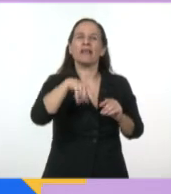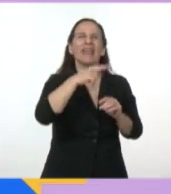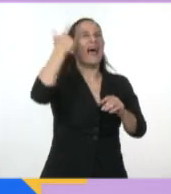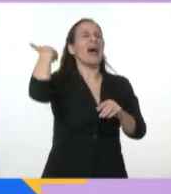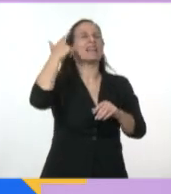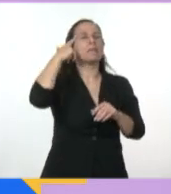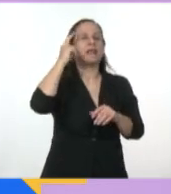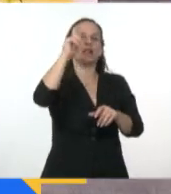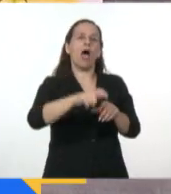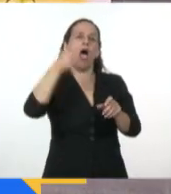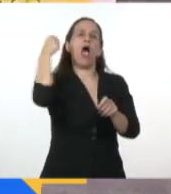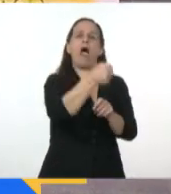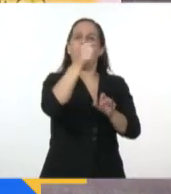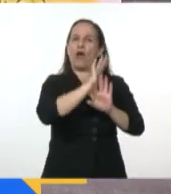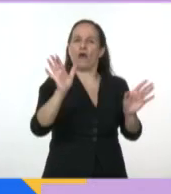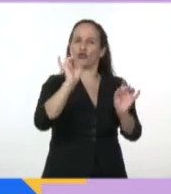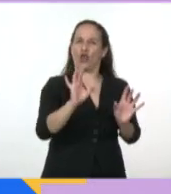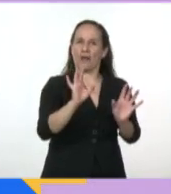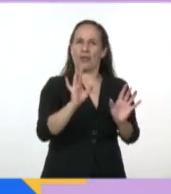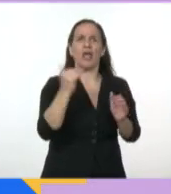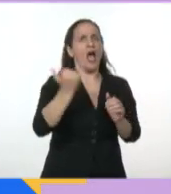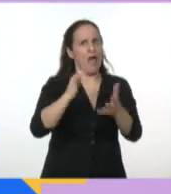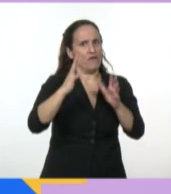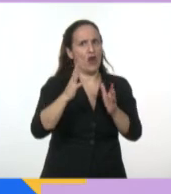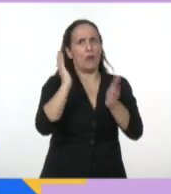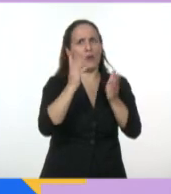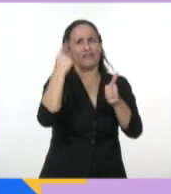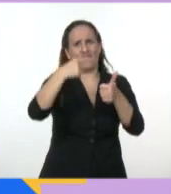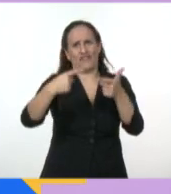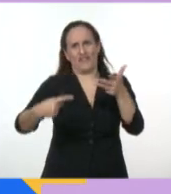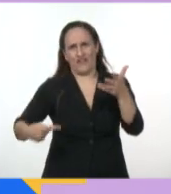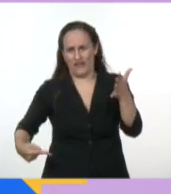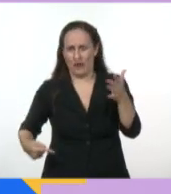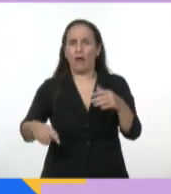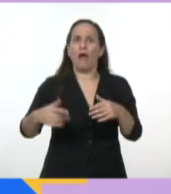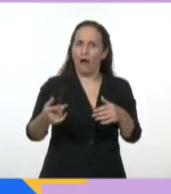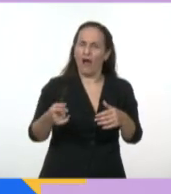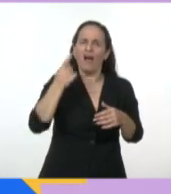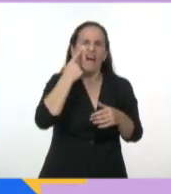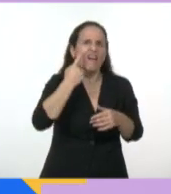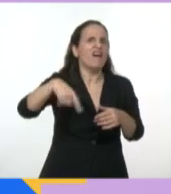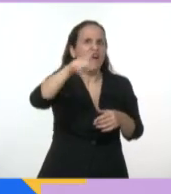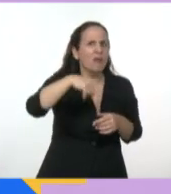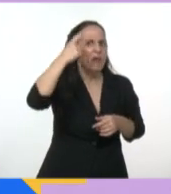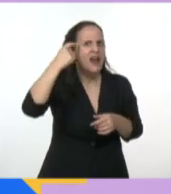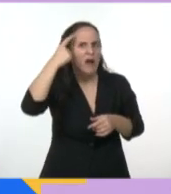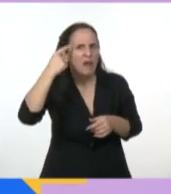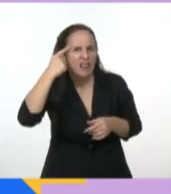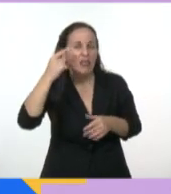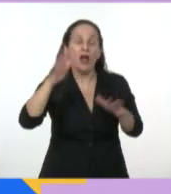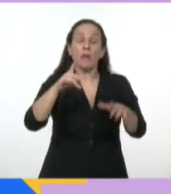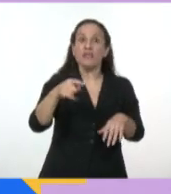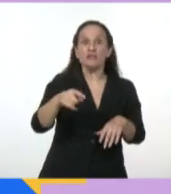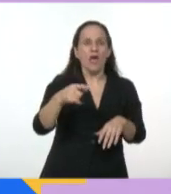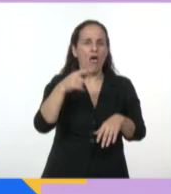y visible. Claro. Bueno, vamos a repasar los distintos tipos de violencia, ¿no? Para aprenderlos, para saber si una es víctima, tal vez alguien sin querer es